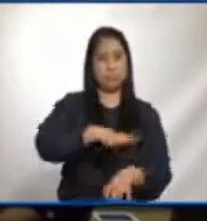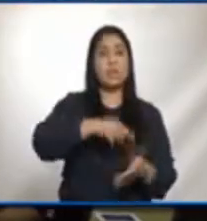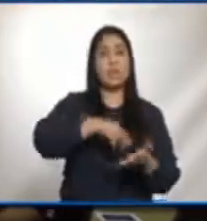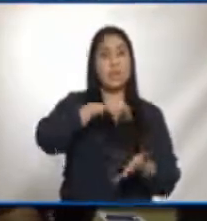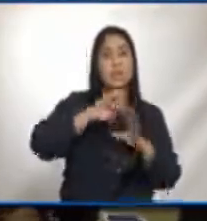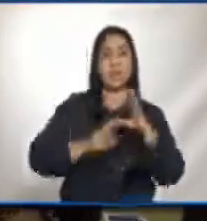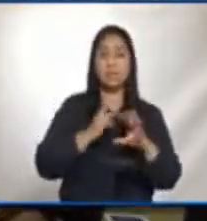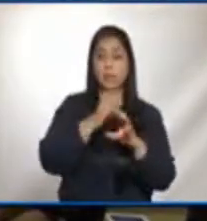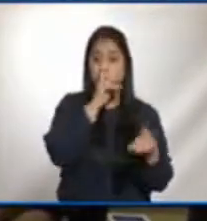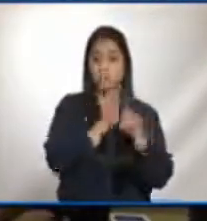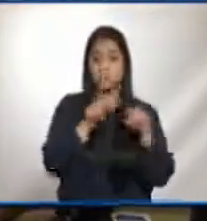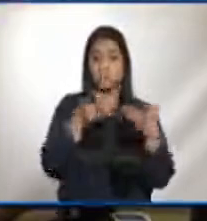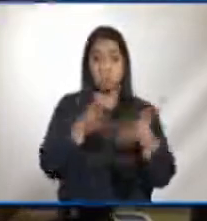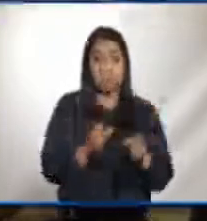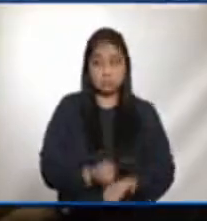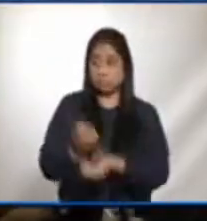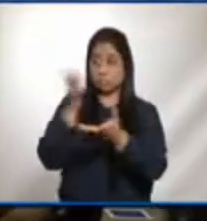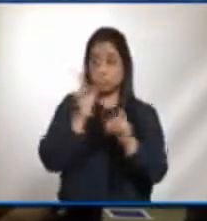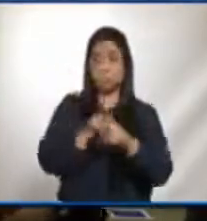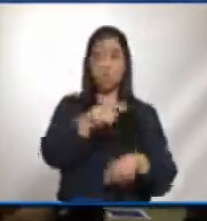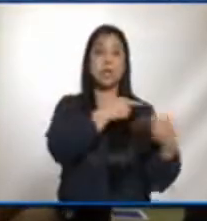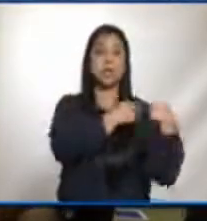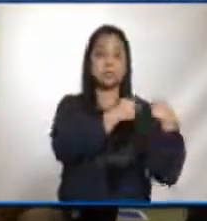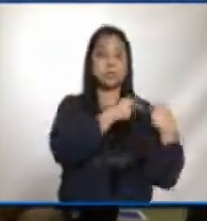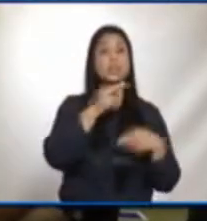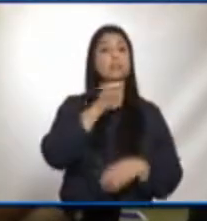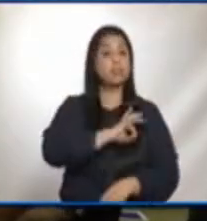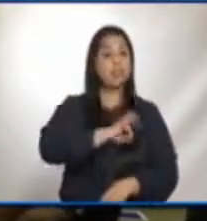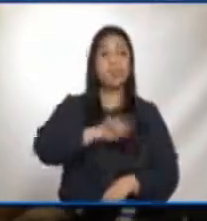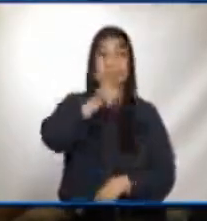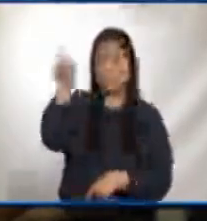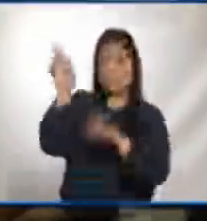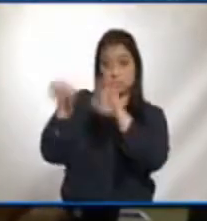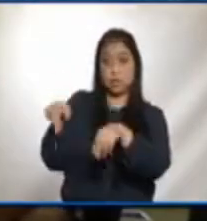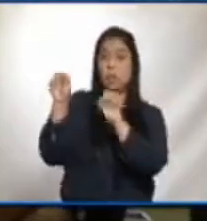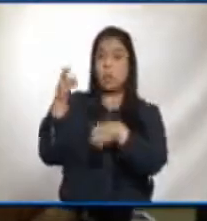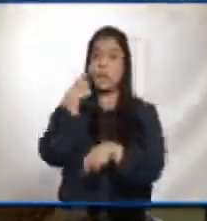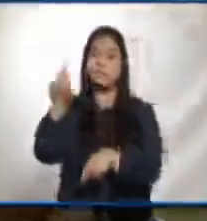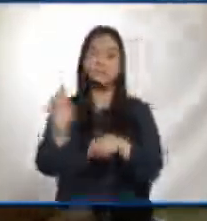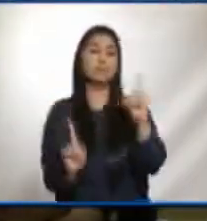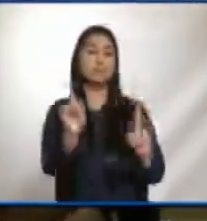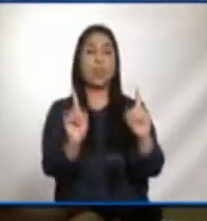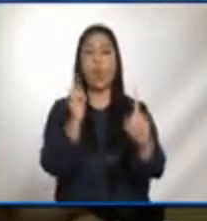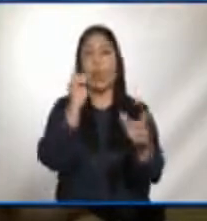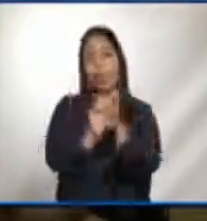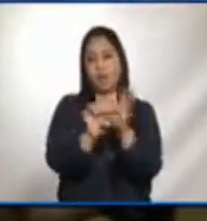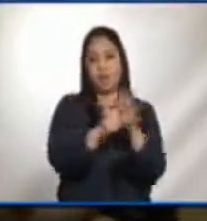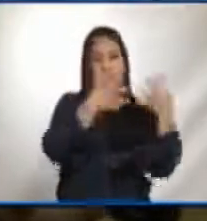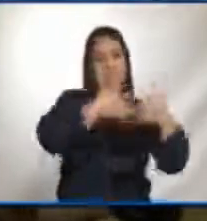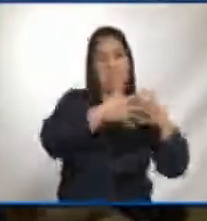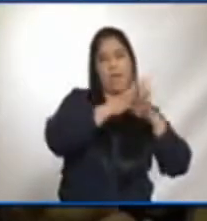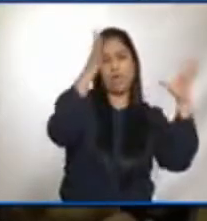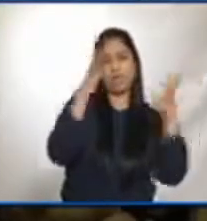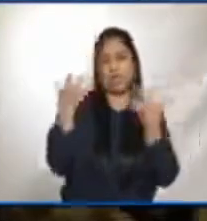y trasladaría la responsabilidad social del consumidor, al que poder escoger entre productos que vengan de empresas